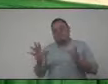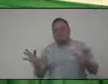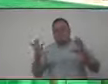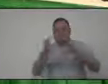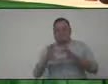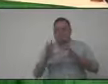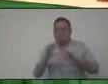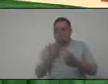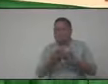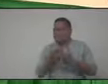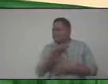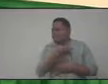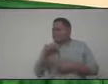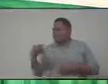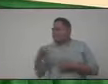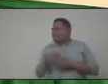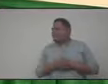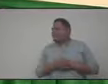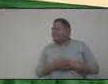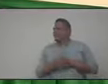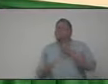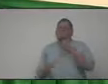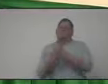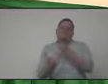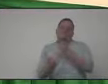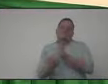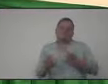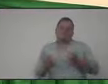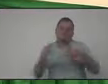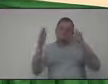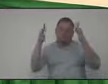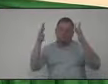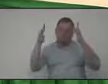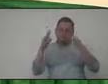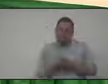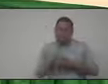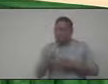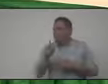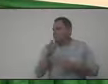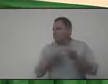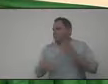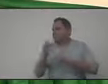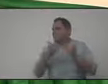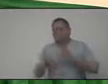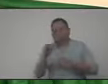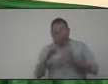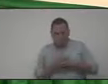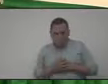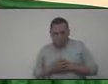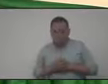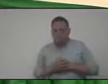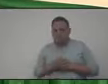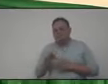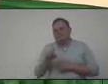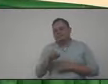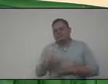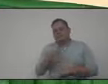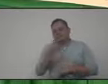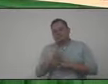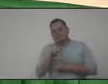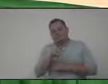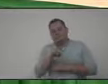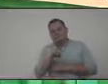Capresoca. Es una de las mejores cosas que nos ha podido pasar a nosotros, los casanareños, a la gerente, la señora